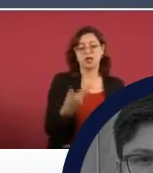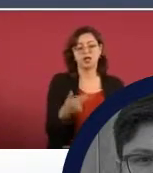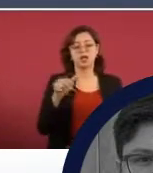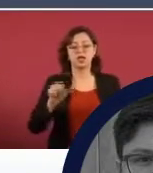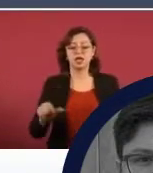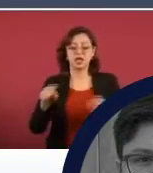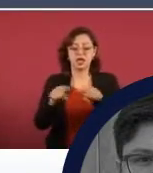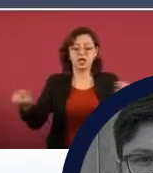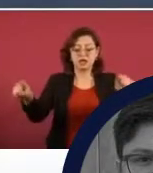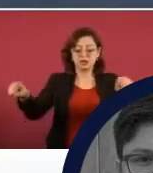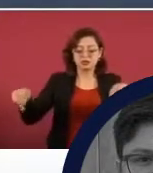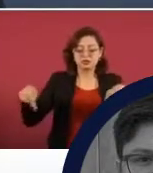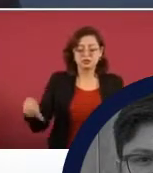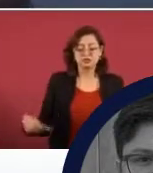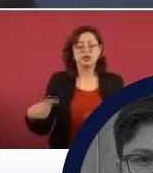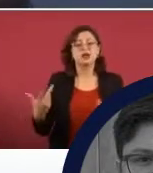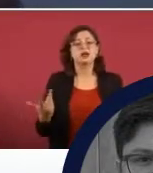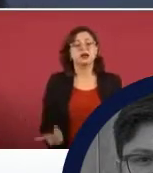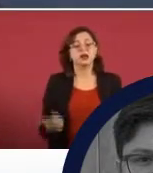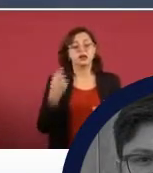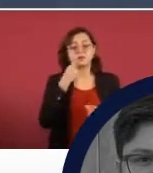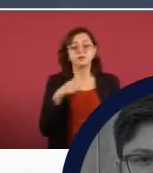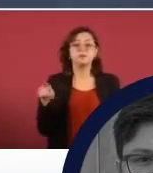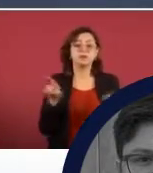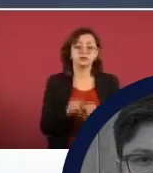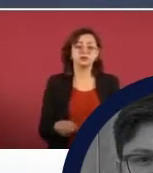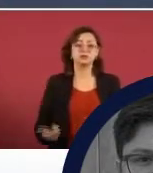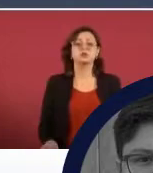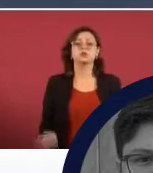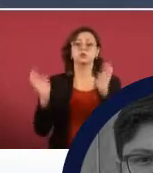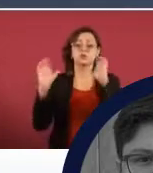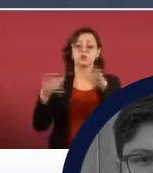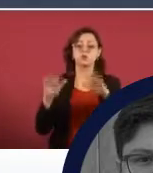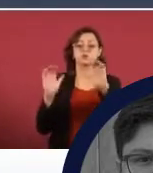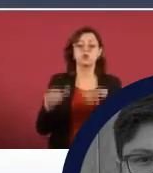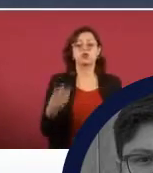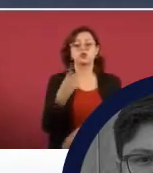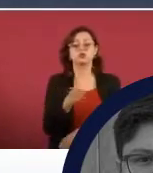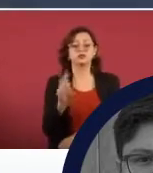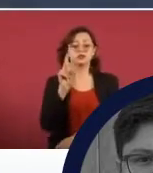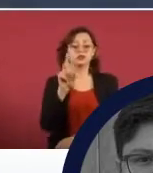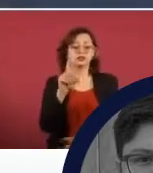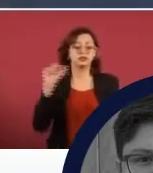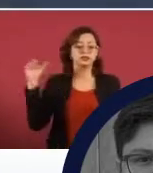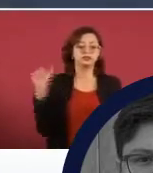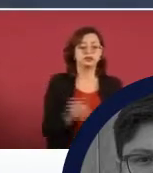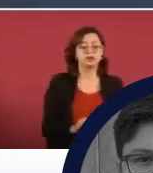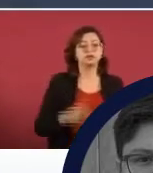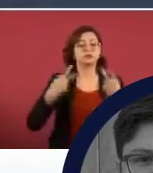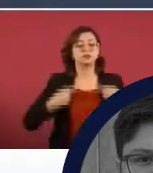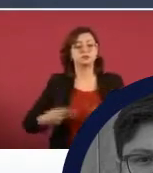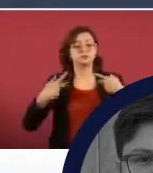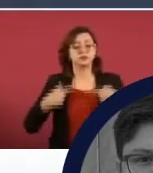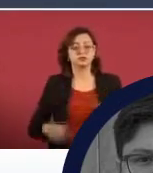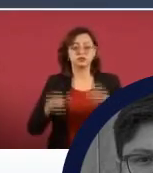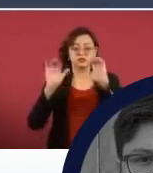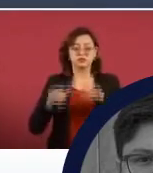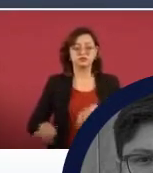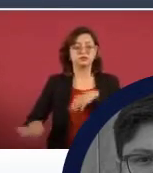reconstrucción de la autoridad moral de la presidencia. ¿Qué riesgos ves tú en lo que viene, por ejemplo, para cerrar,